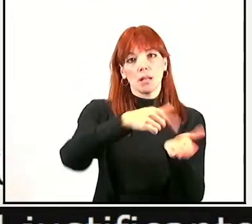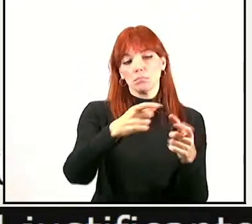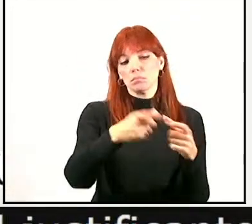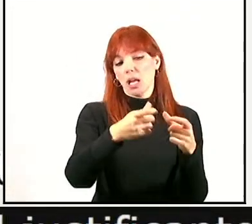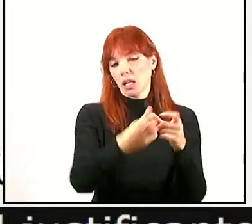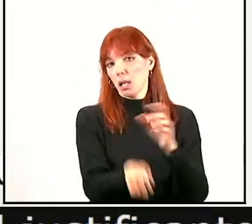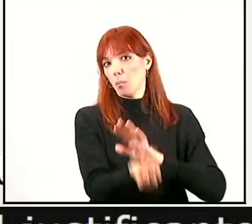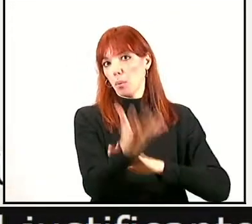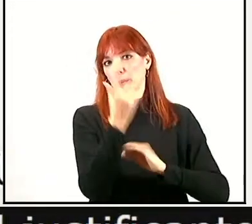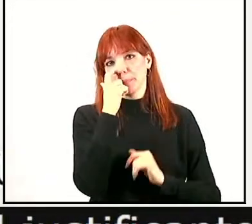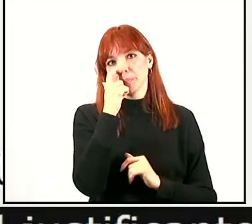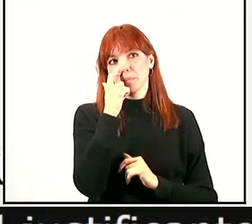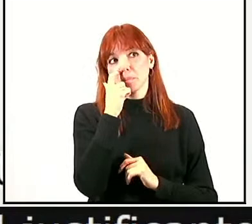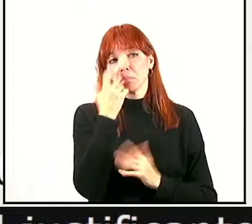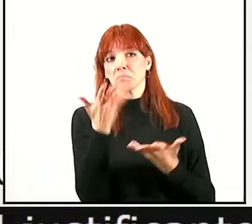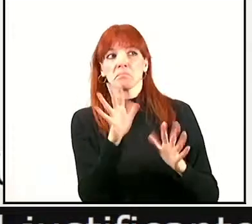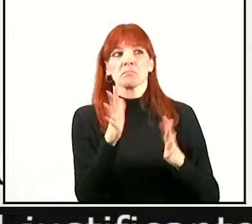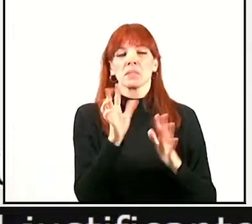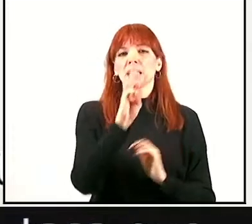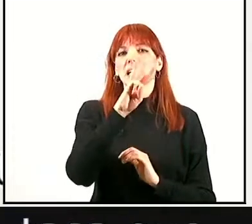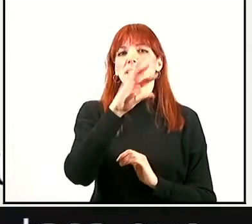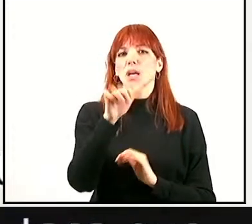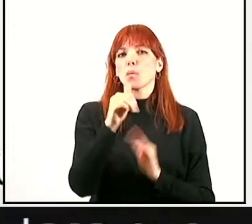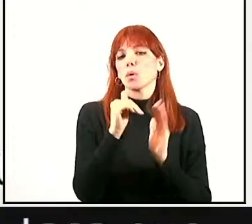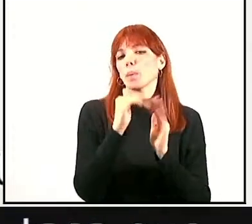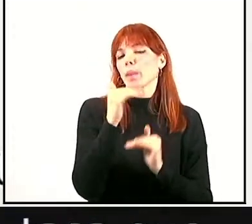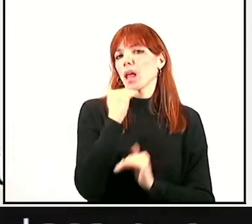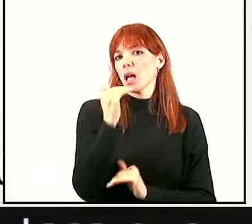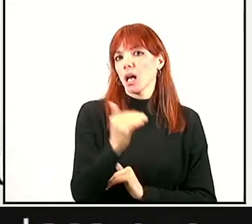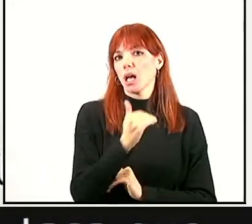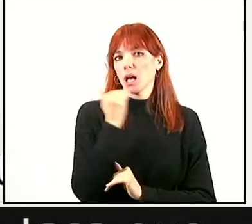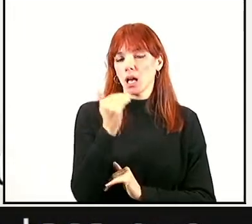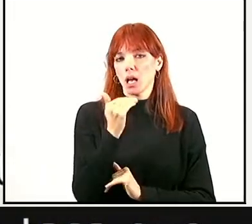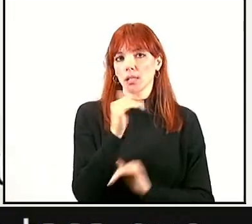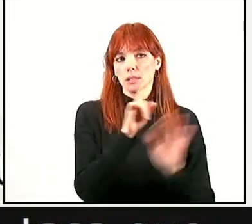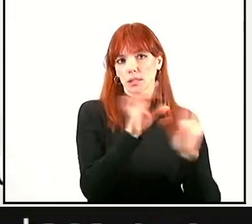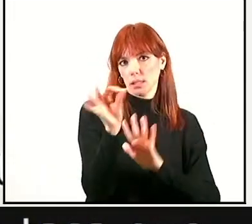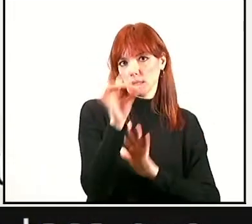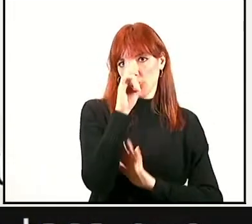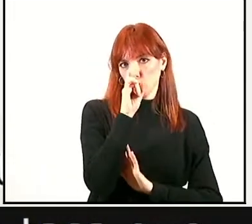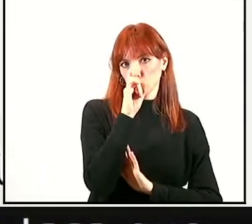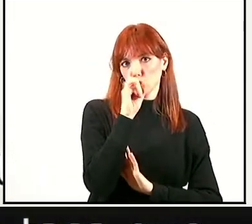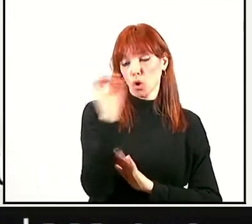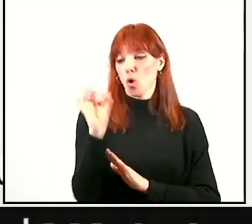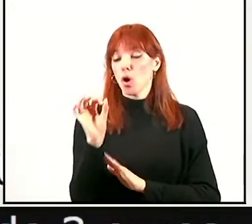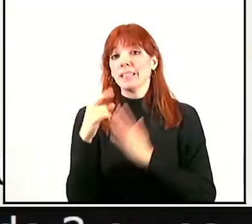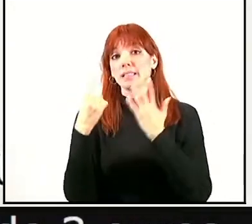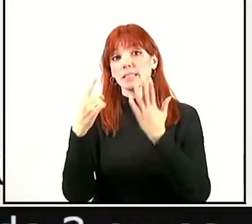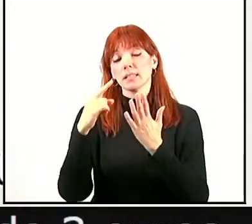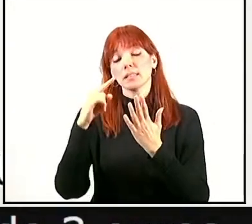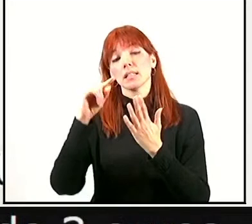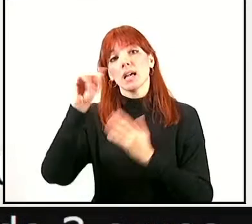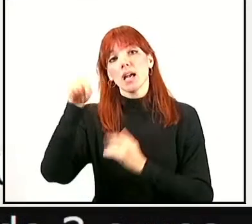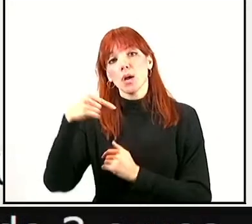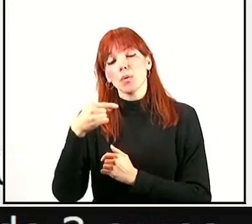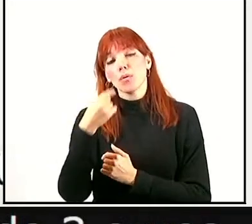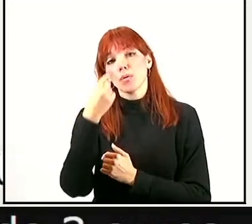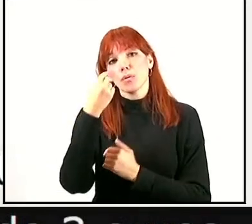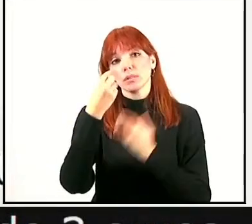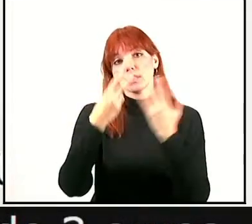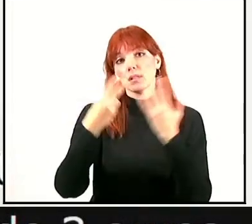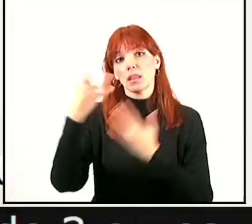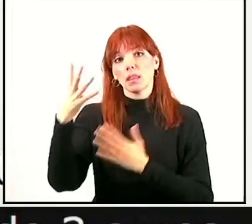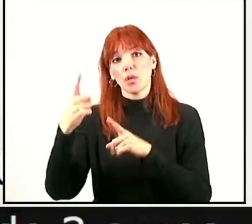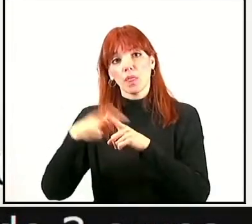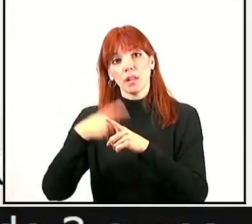son un poquito más de 3 euros, 3,38 € a los mayores de 60 años y de 6,75 € a los menores